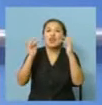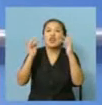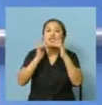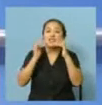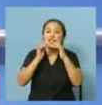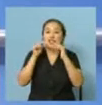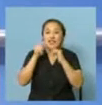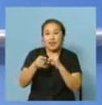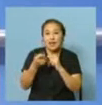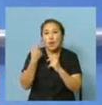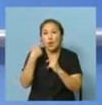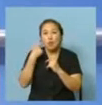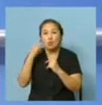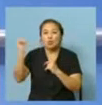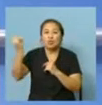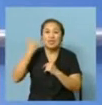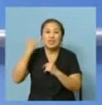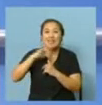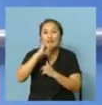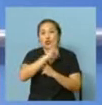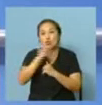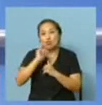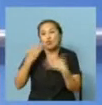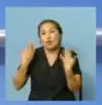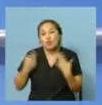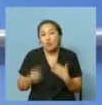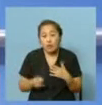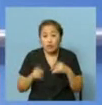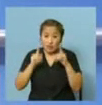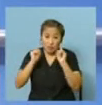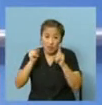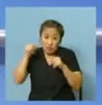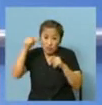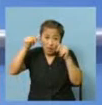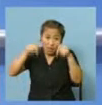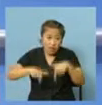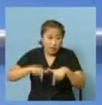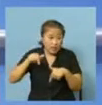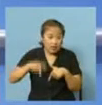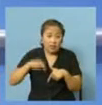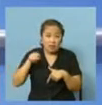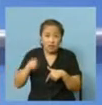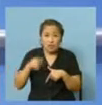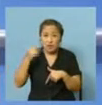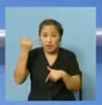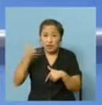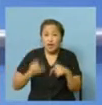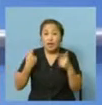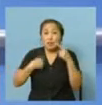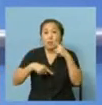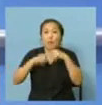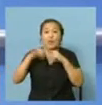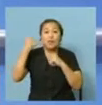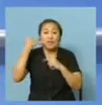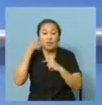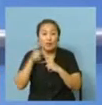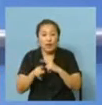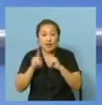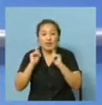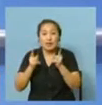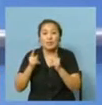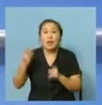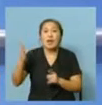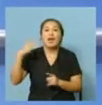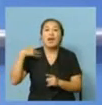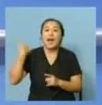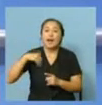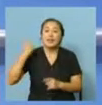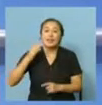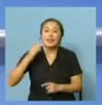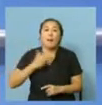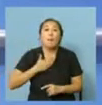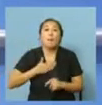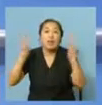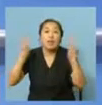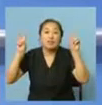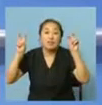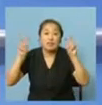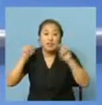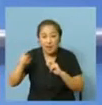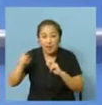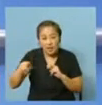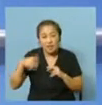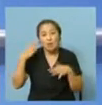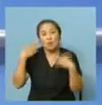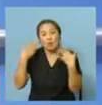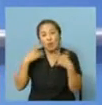puntual puede hacer su reclamo incluso ahora en la aplicación para los solares que es mi argentina en donde